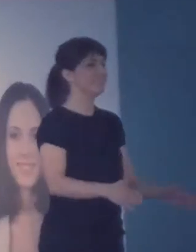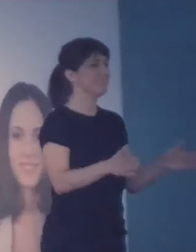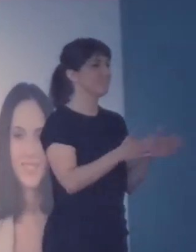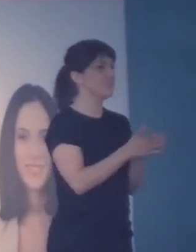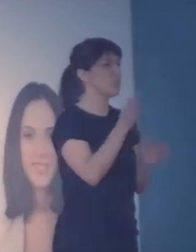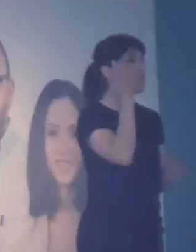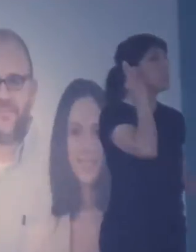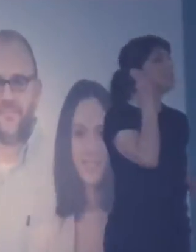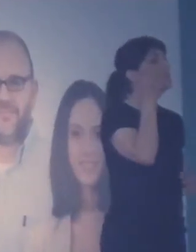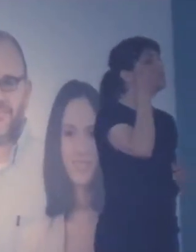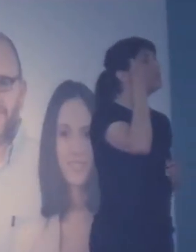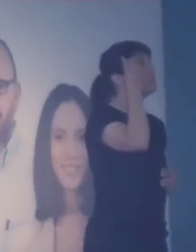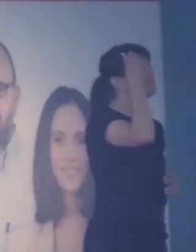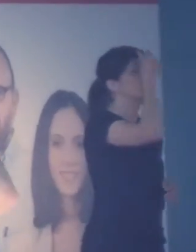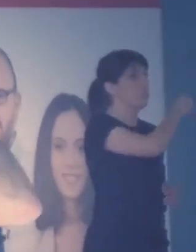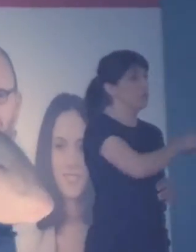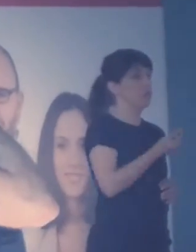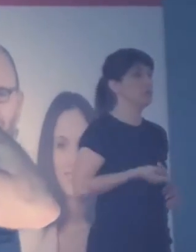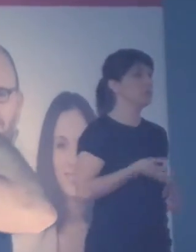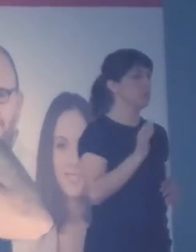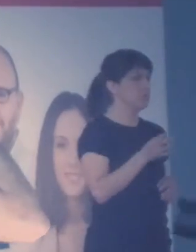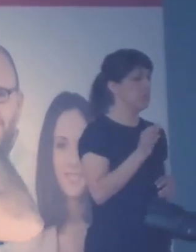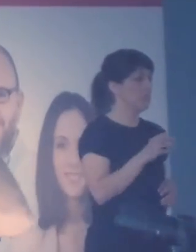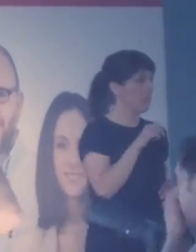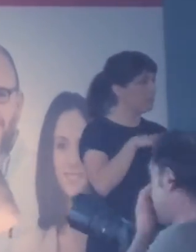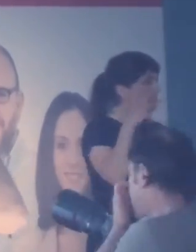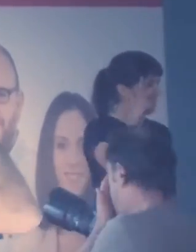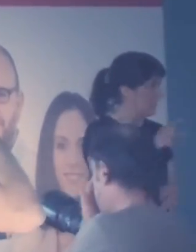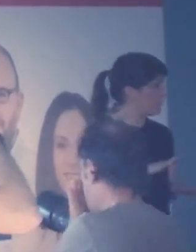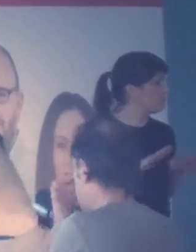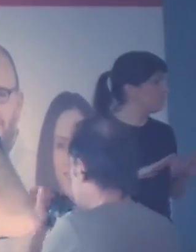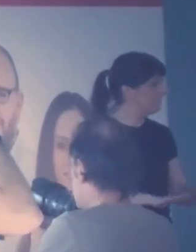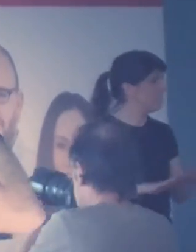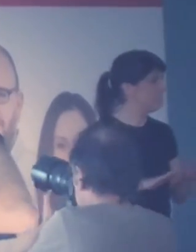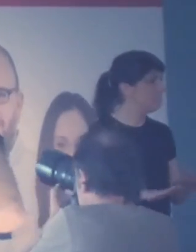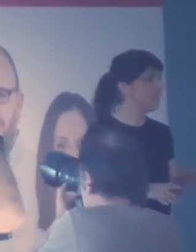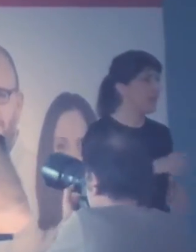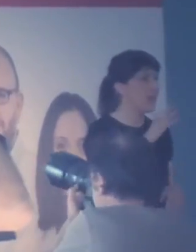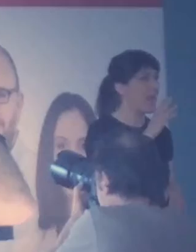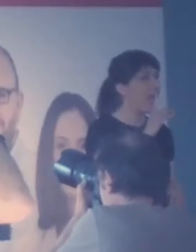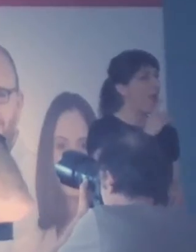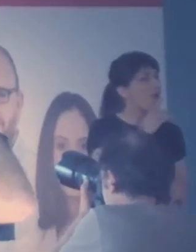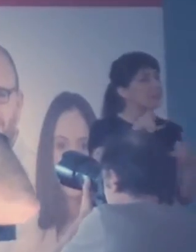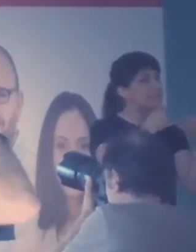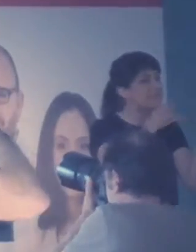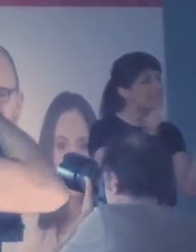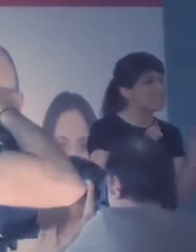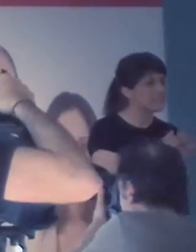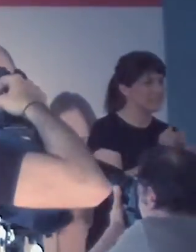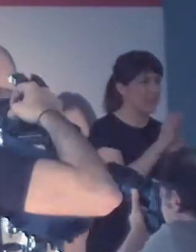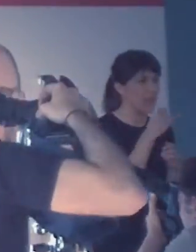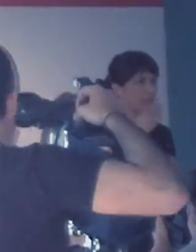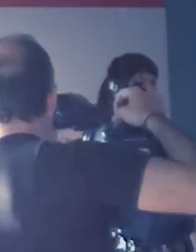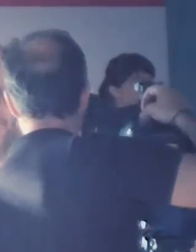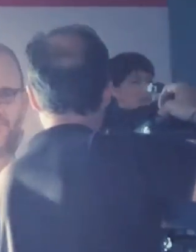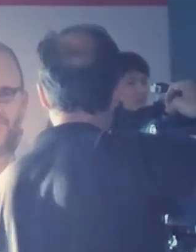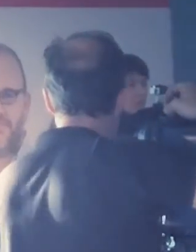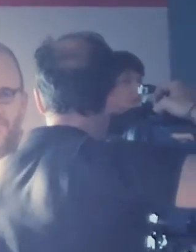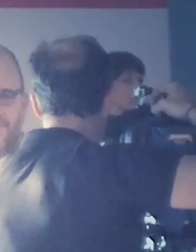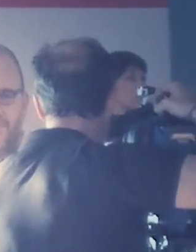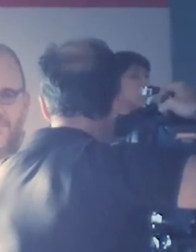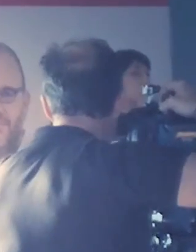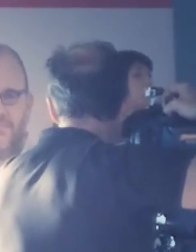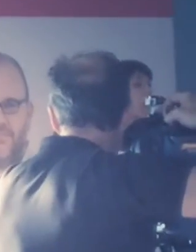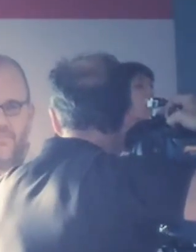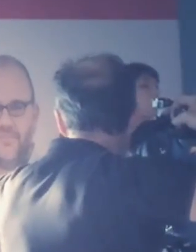Compañeras y compañeros, ciertamente estamos en vivo. Estamos delante de las sillas CIES. La palabra CIES